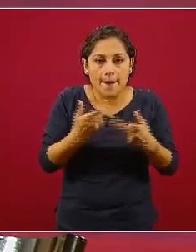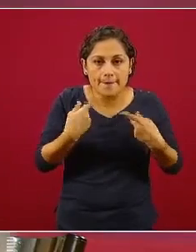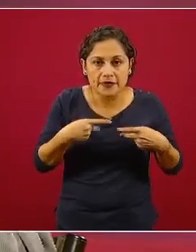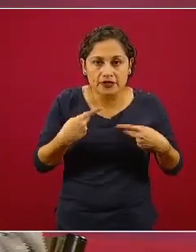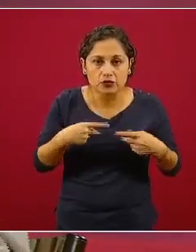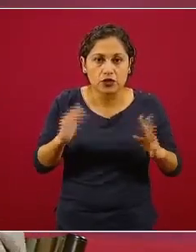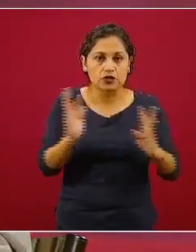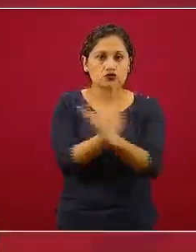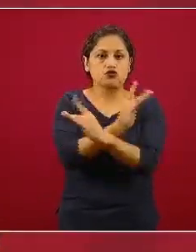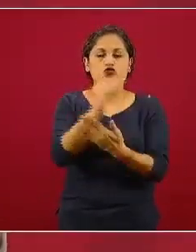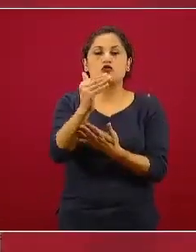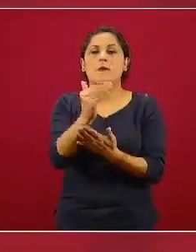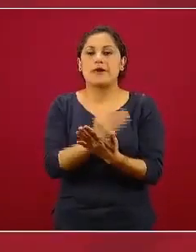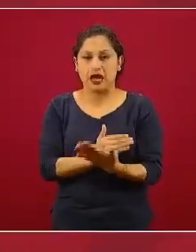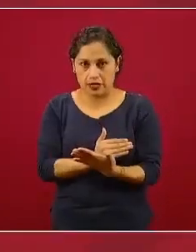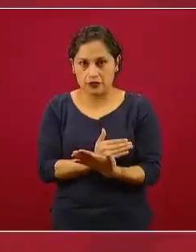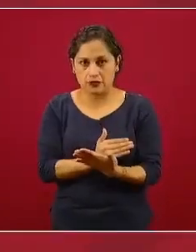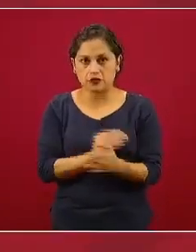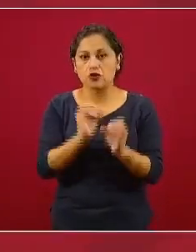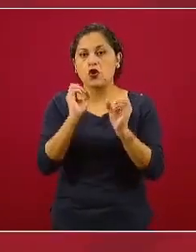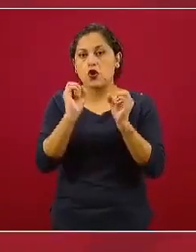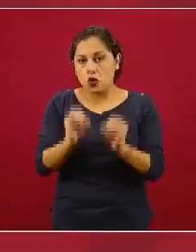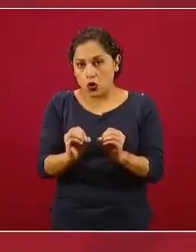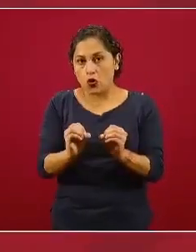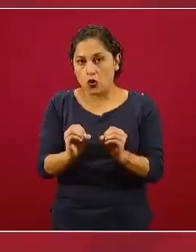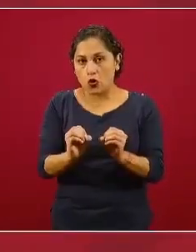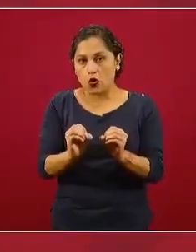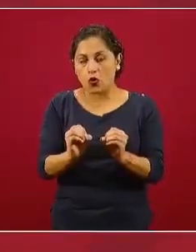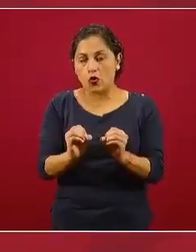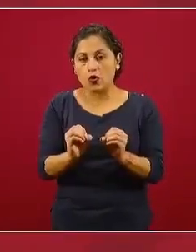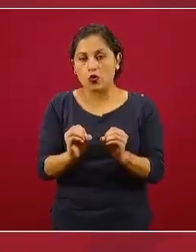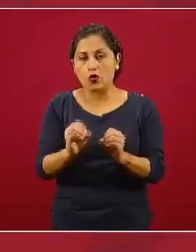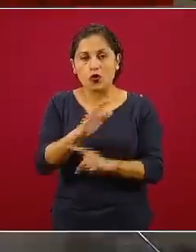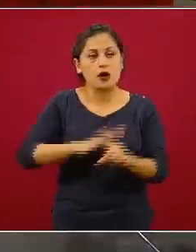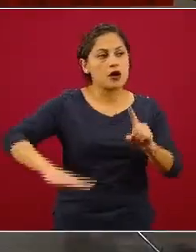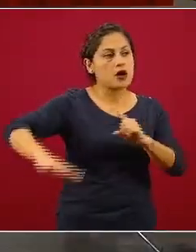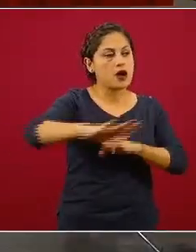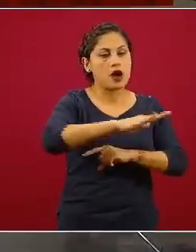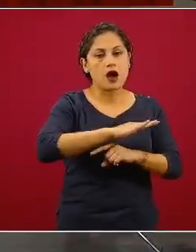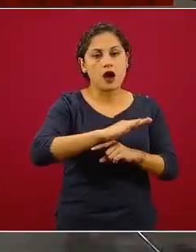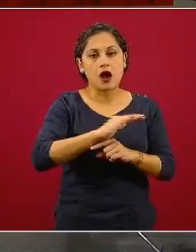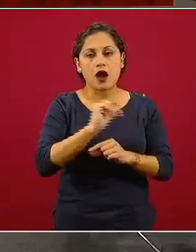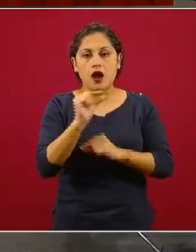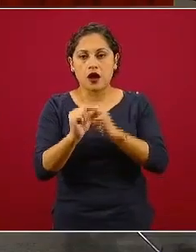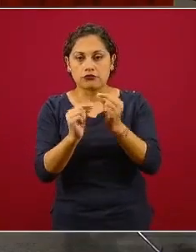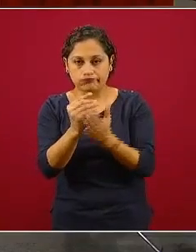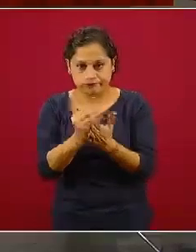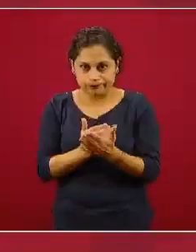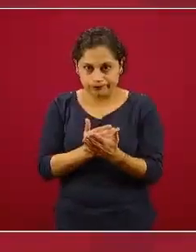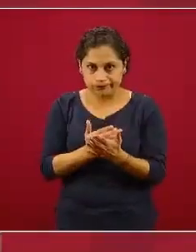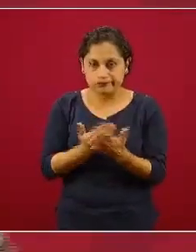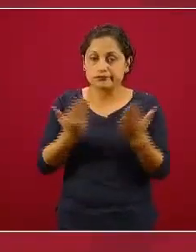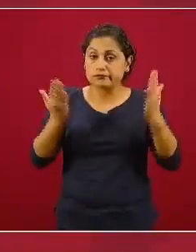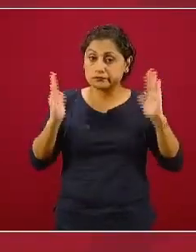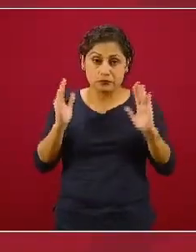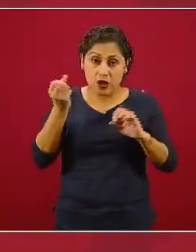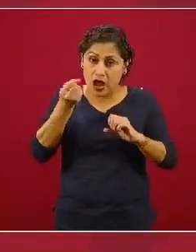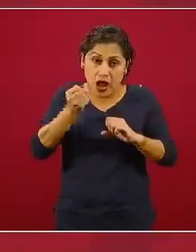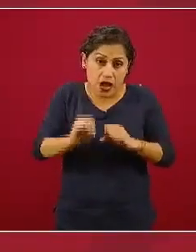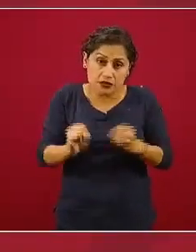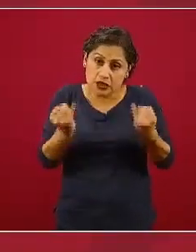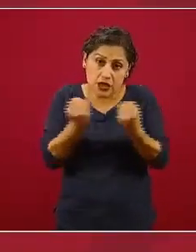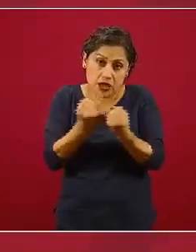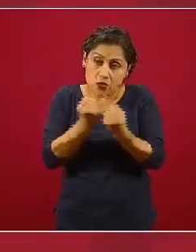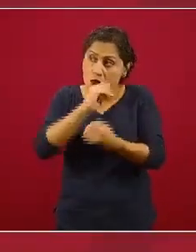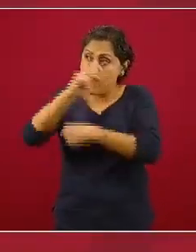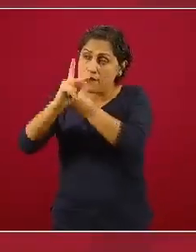tienen movilidad en el espacio público o se disminuye la movilidad pública de las mismas personas. Y esa es la lógica, y es lo que México